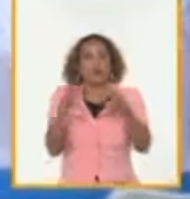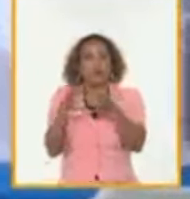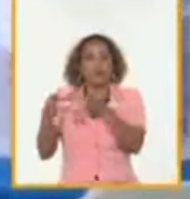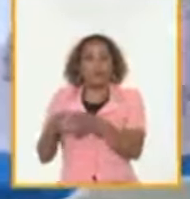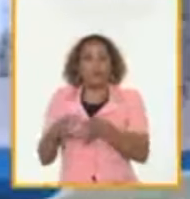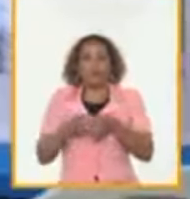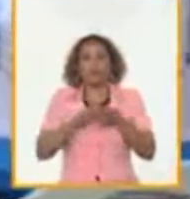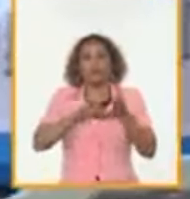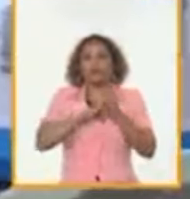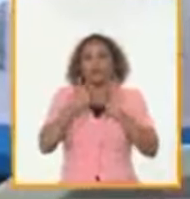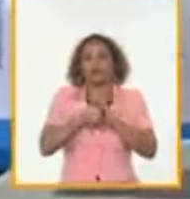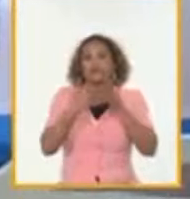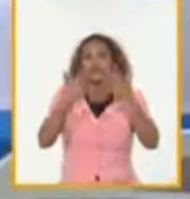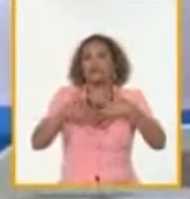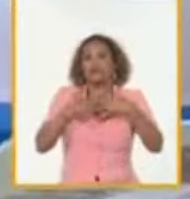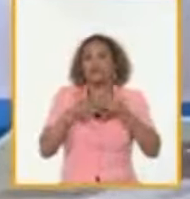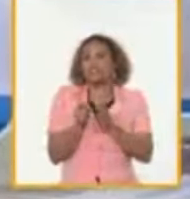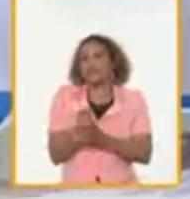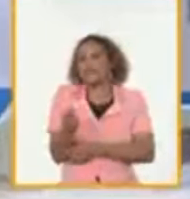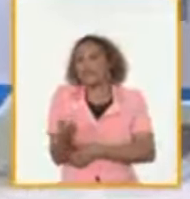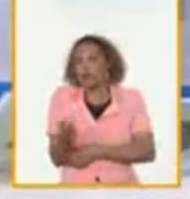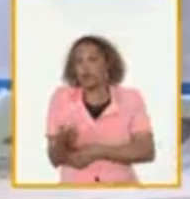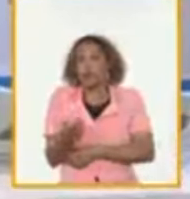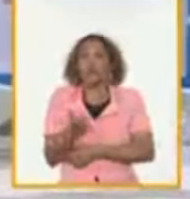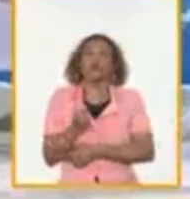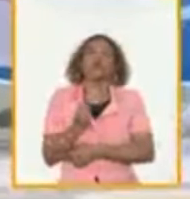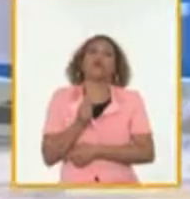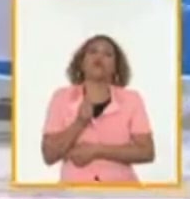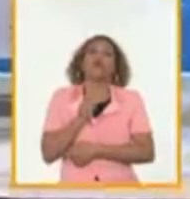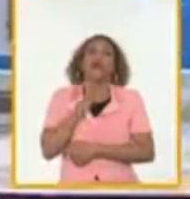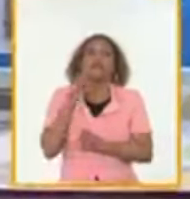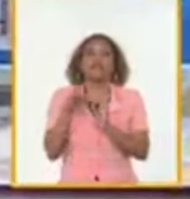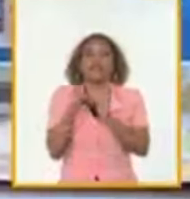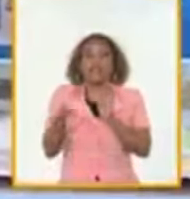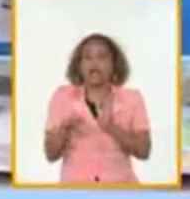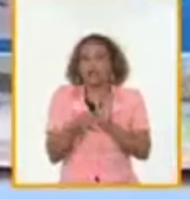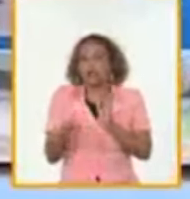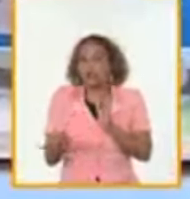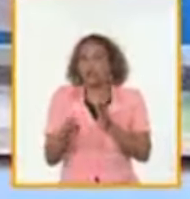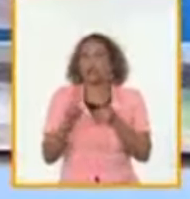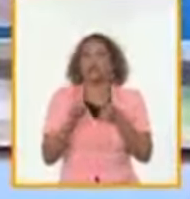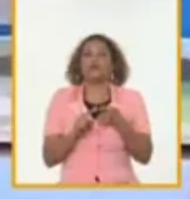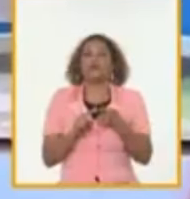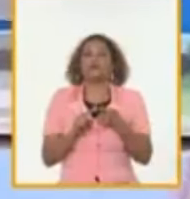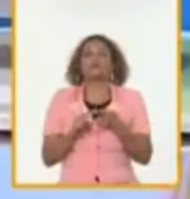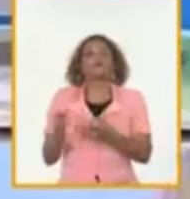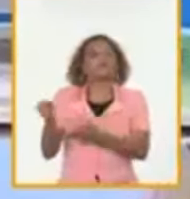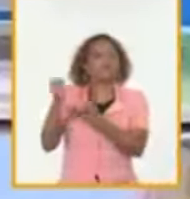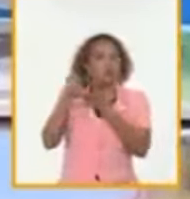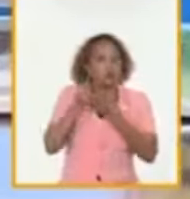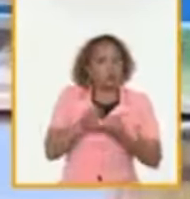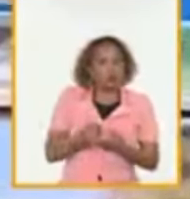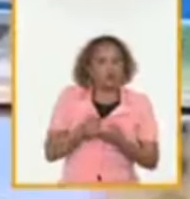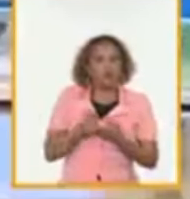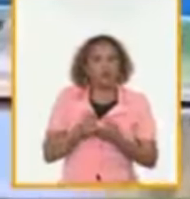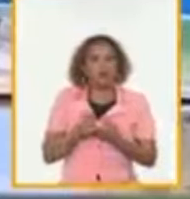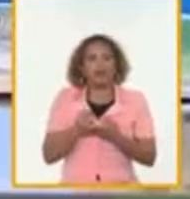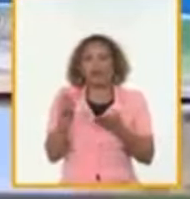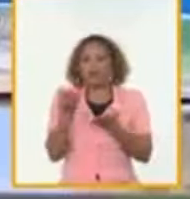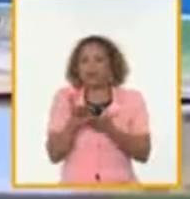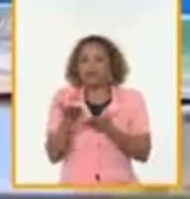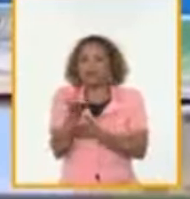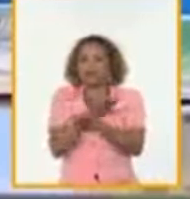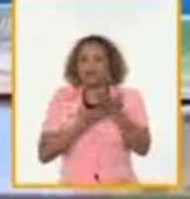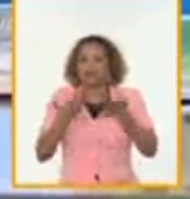producción de frijol en la producción de propiamente del arroz que que nos vienen acompañando y haya una